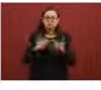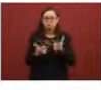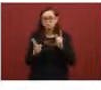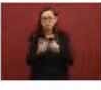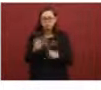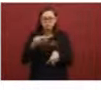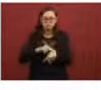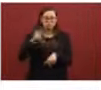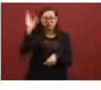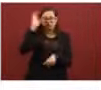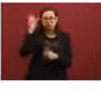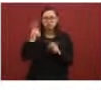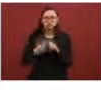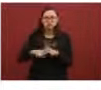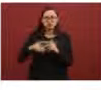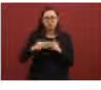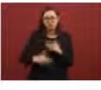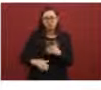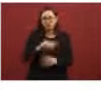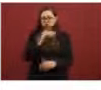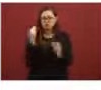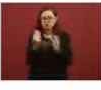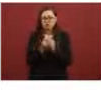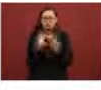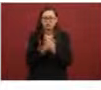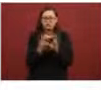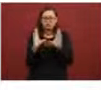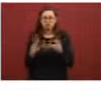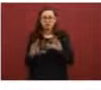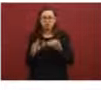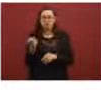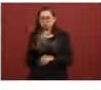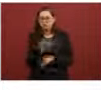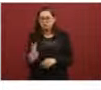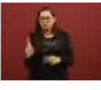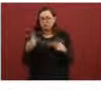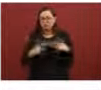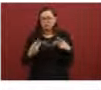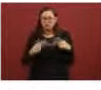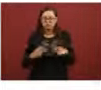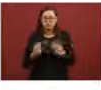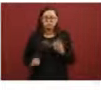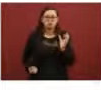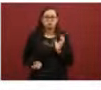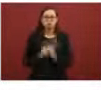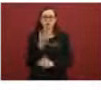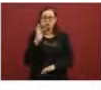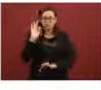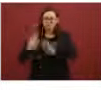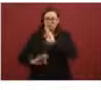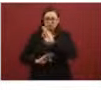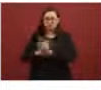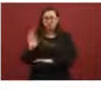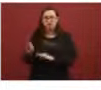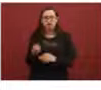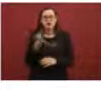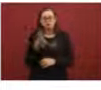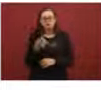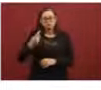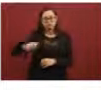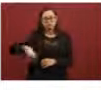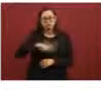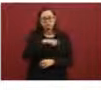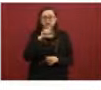estamos iniciando una capacitación del personal médico sobre el nuevo tratamiento. Aquí también hay que quitarle